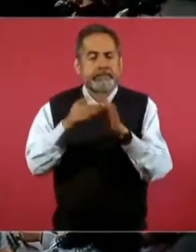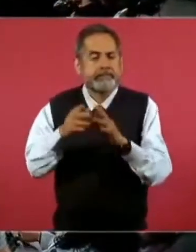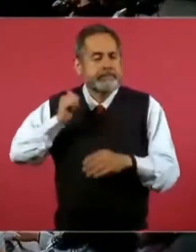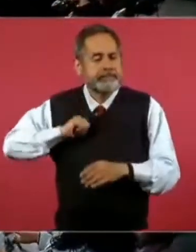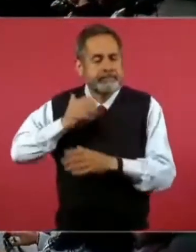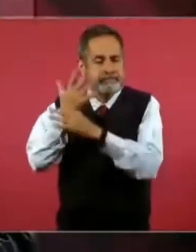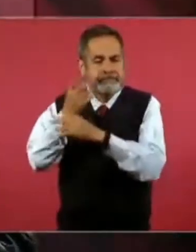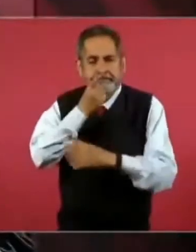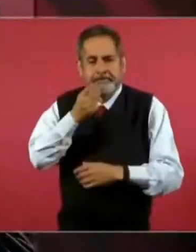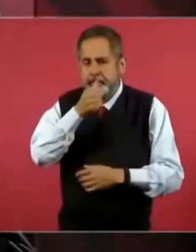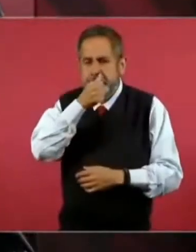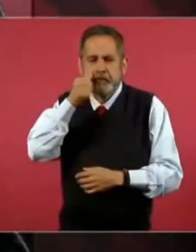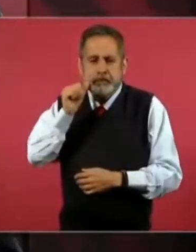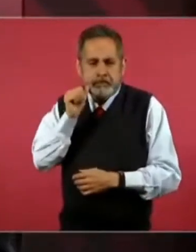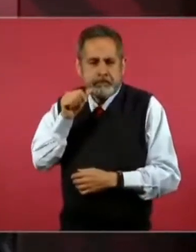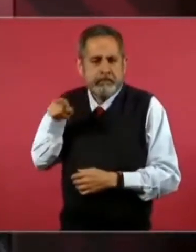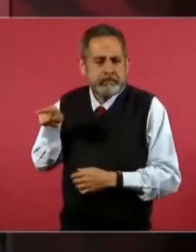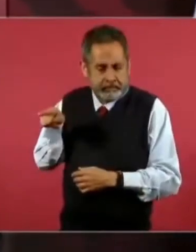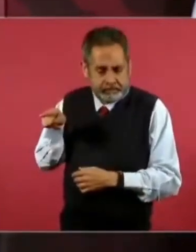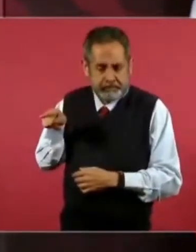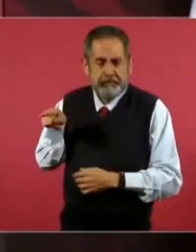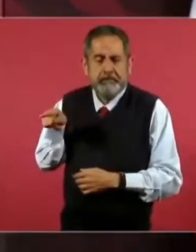Juárez,